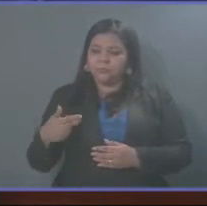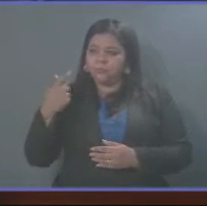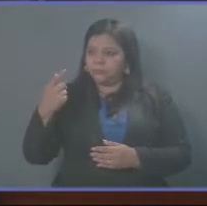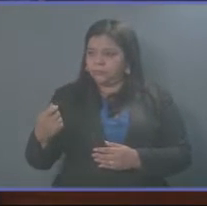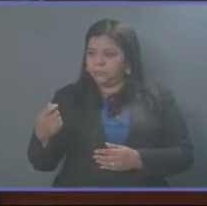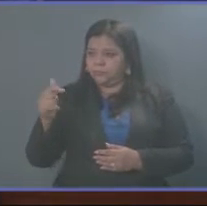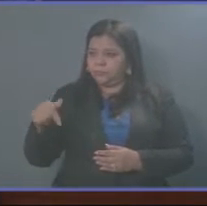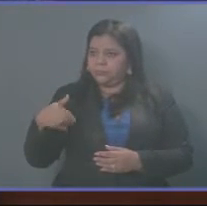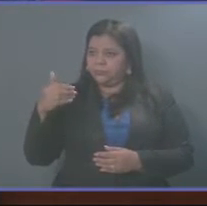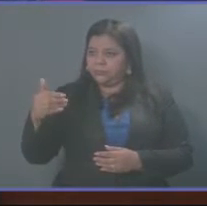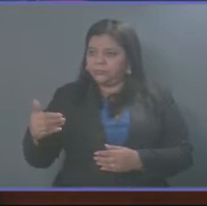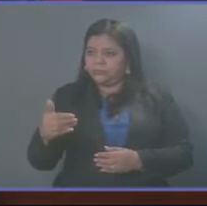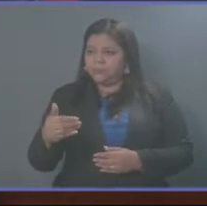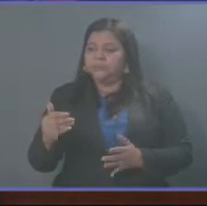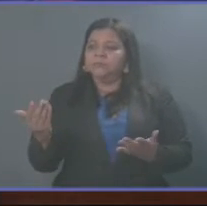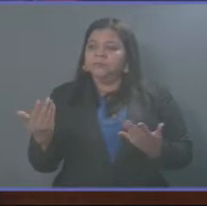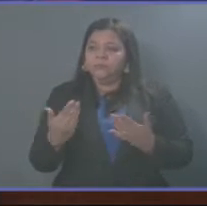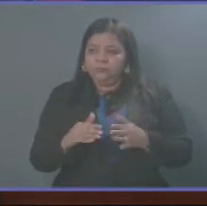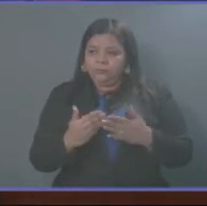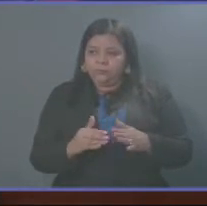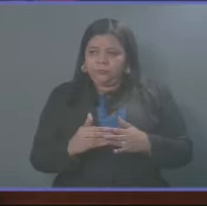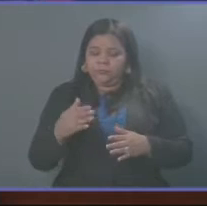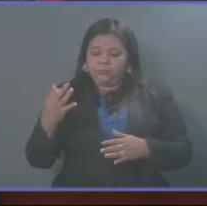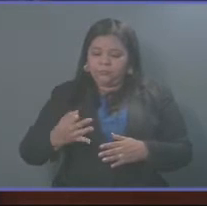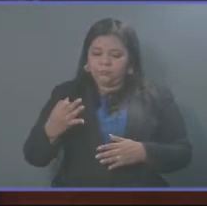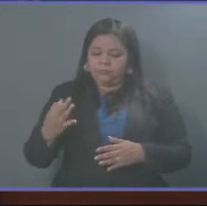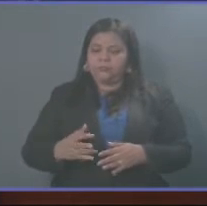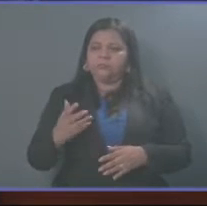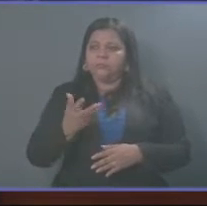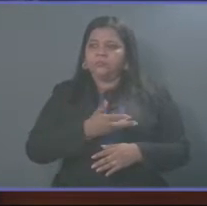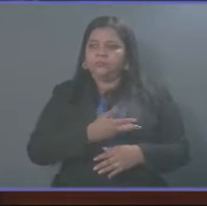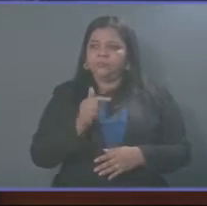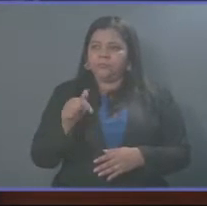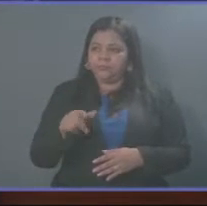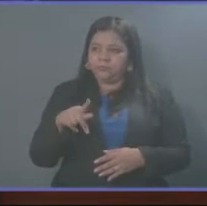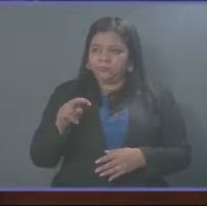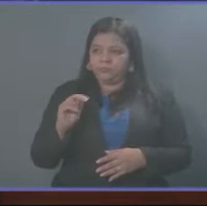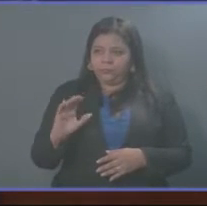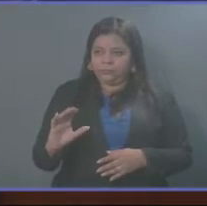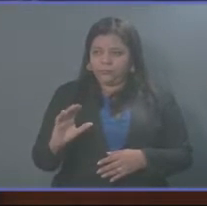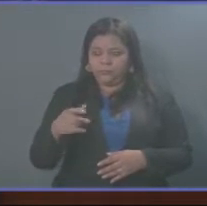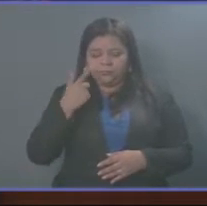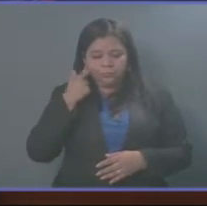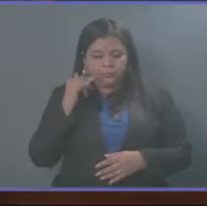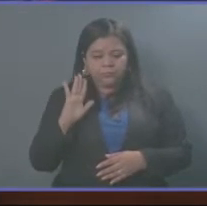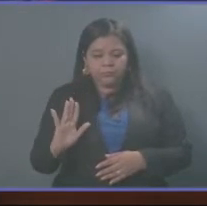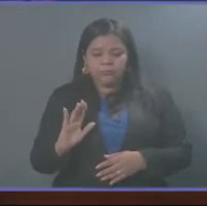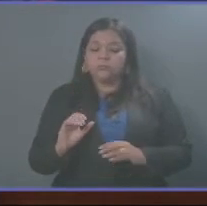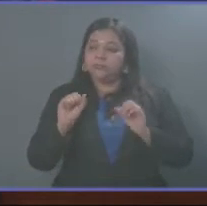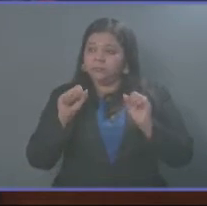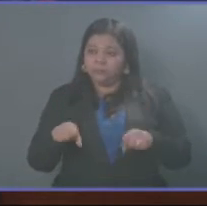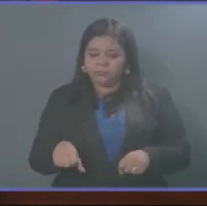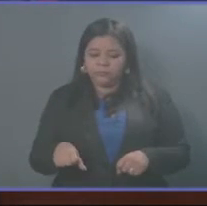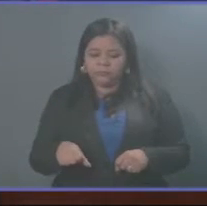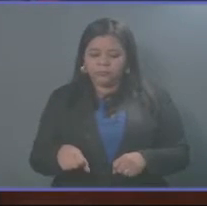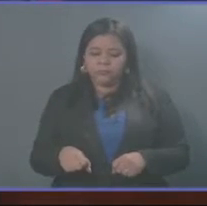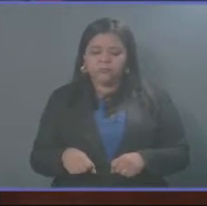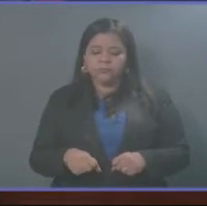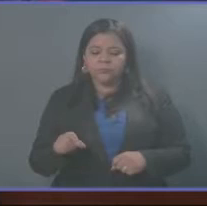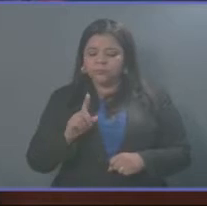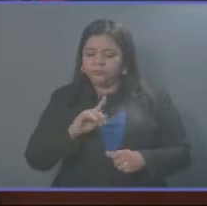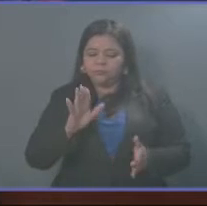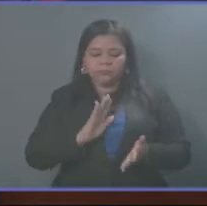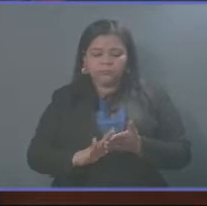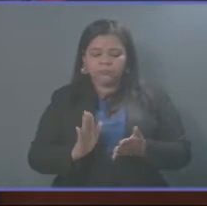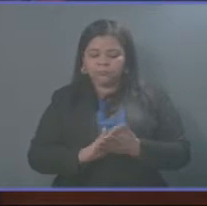del presente año a diversas necesidades de la Policía Nacional Civil, entre ellas cubrir el desfinanciamiento del régimen